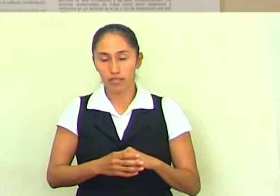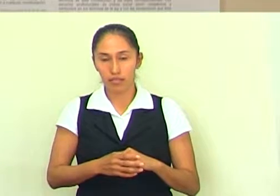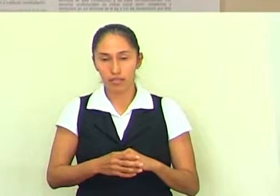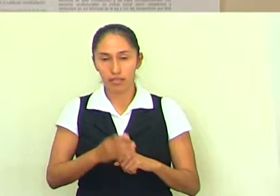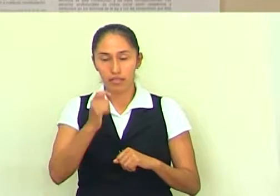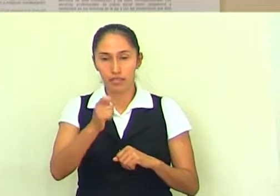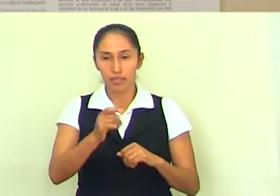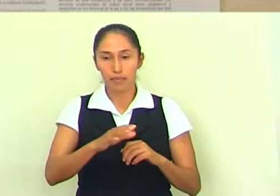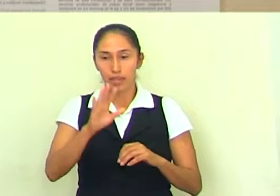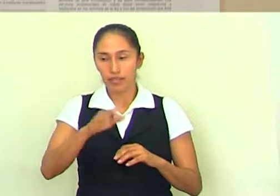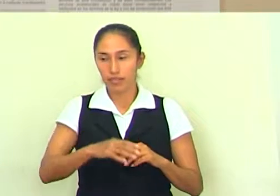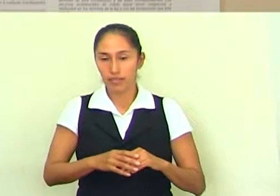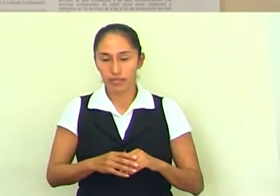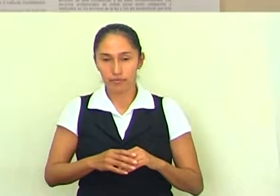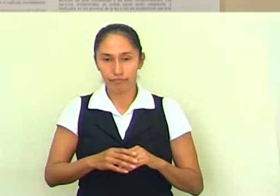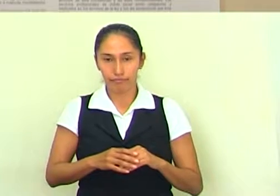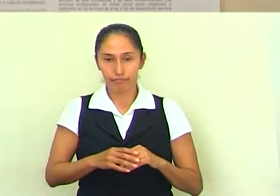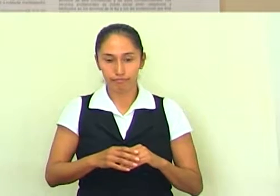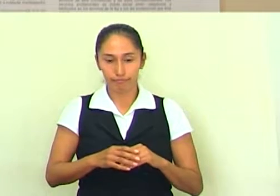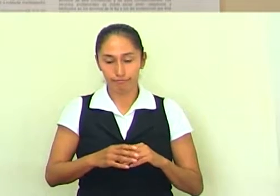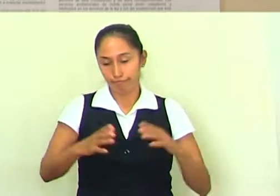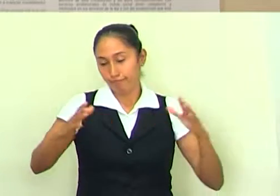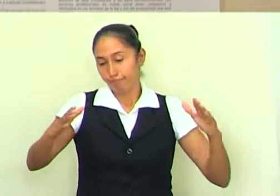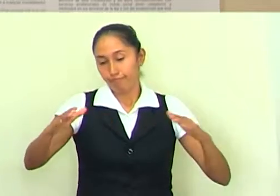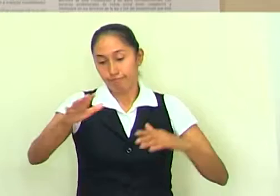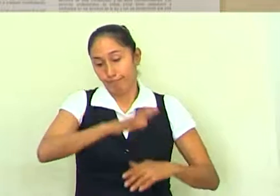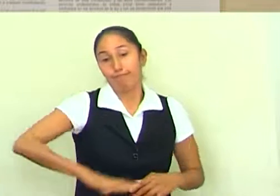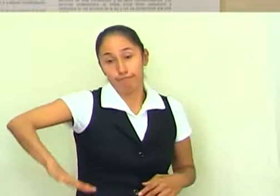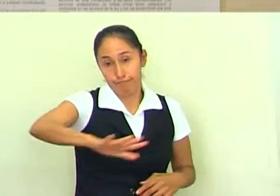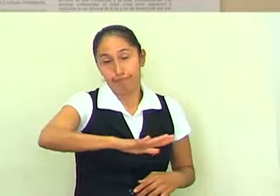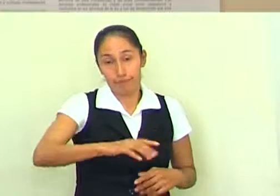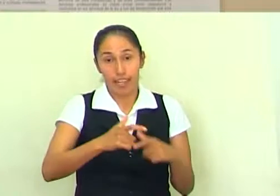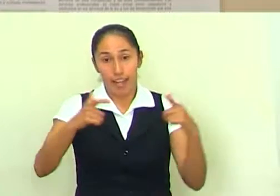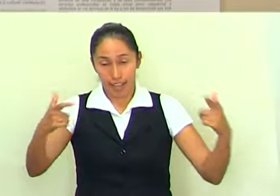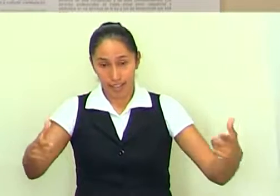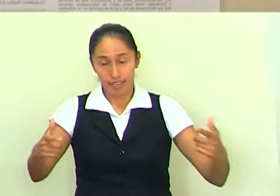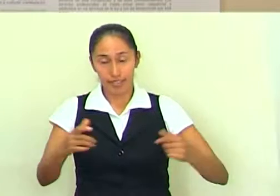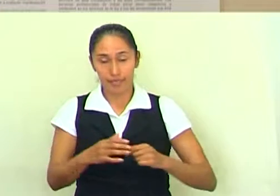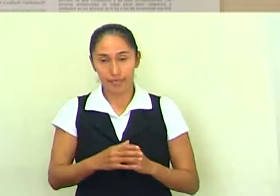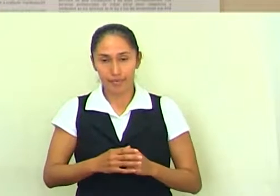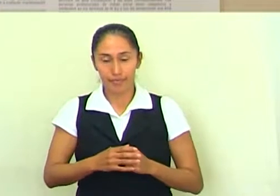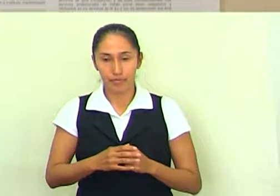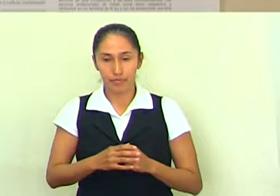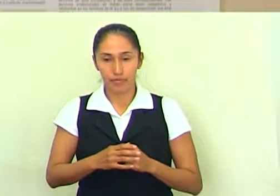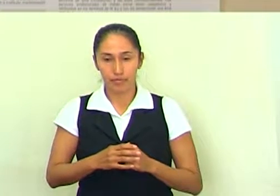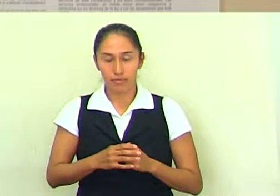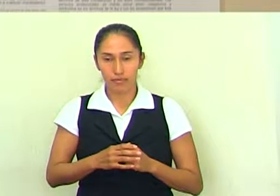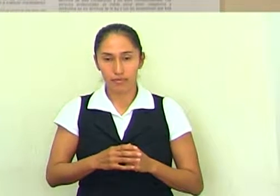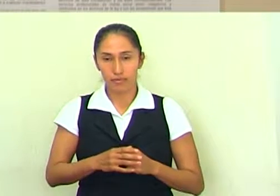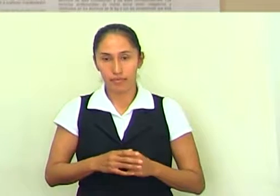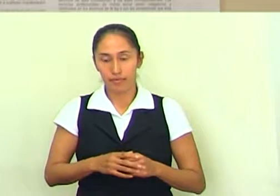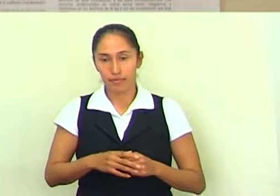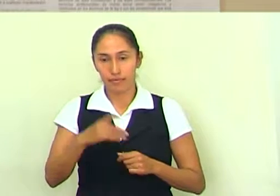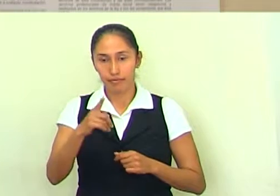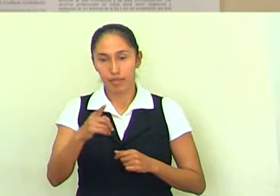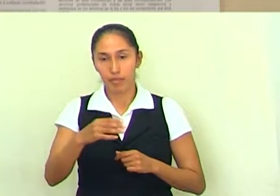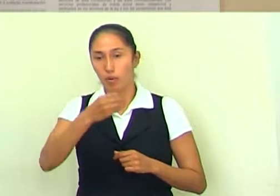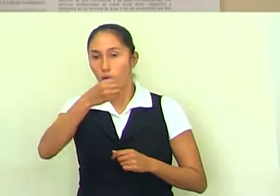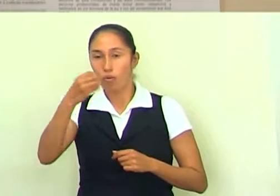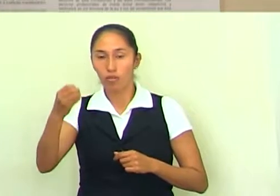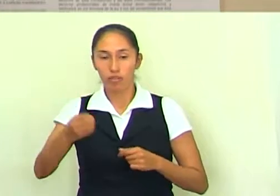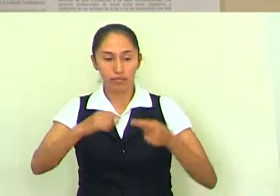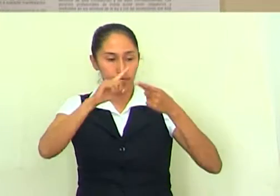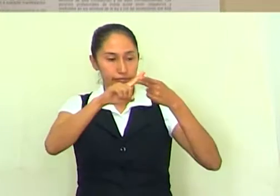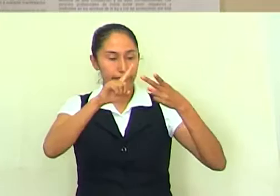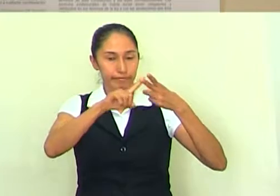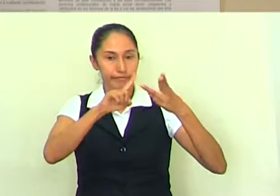estructura grande que está organizado por tres poderes, dijimos, así como